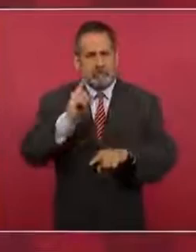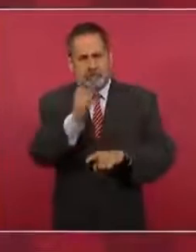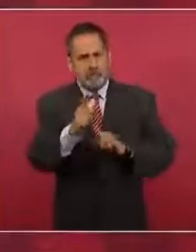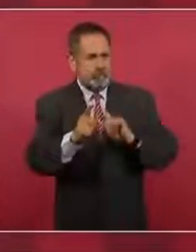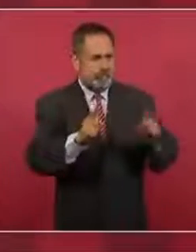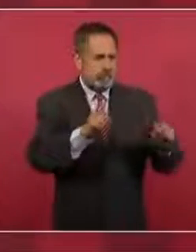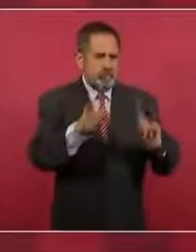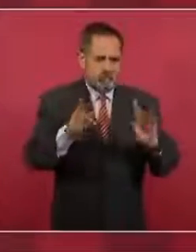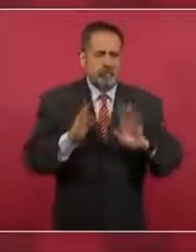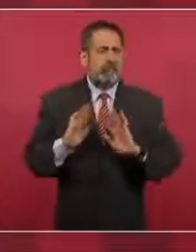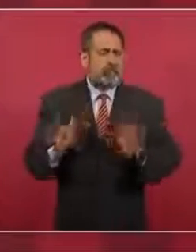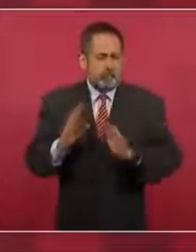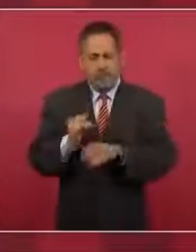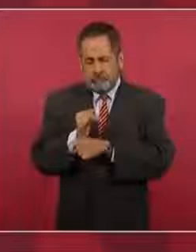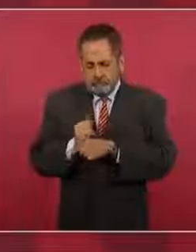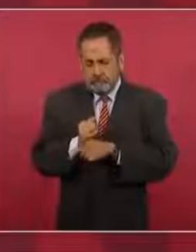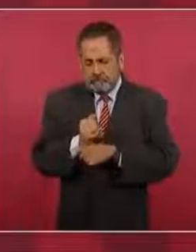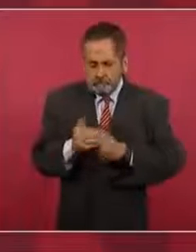y